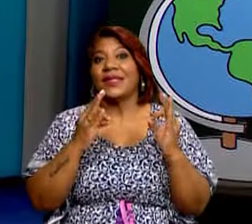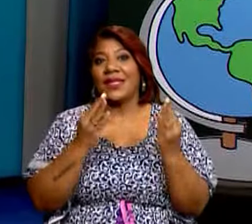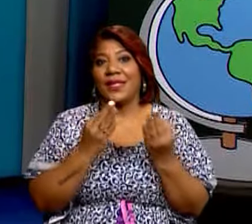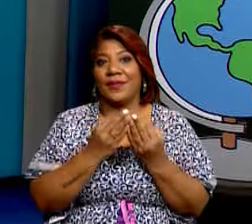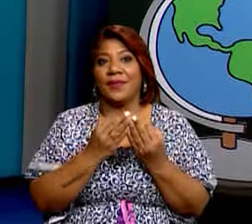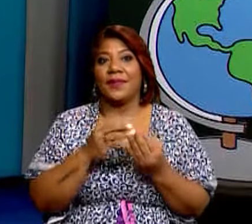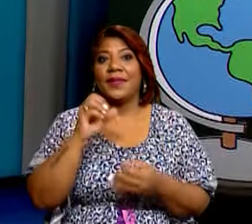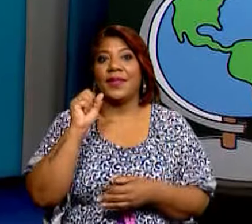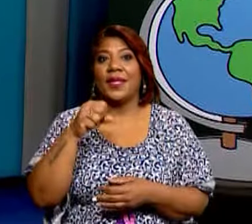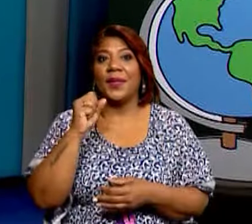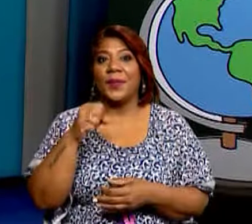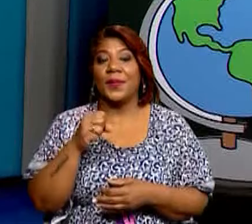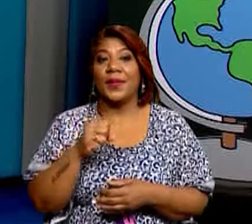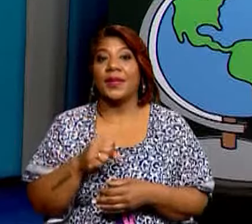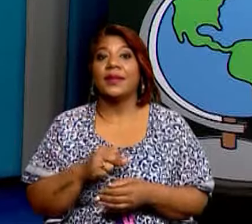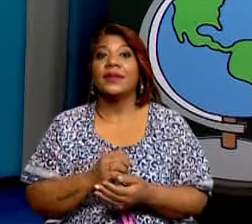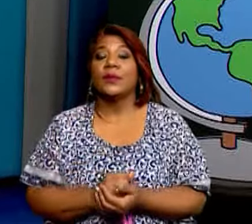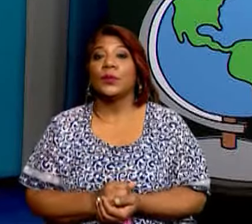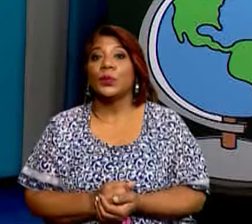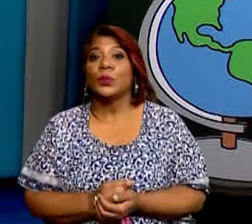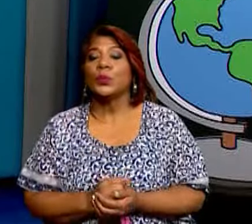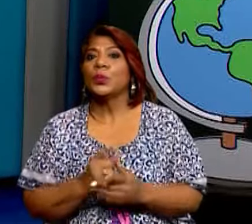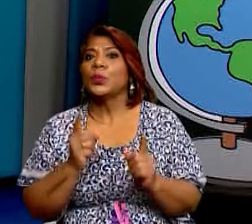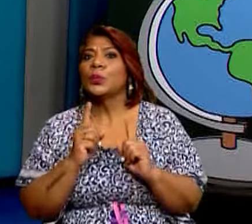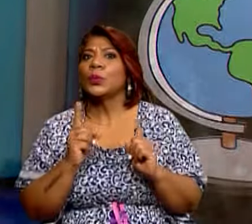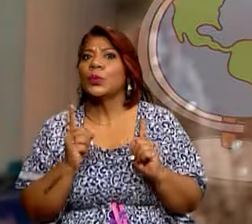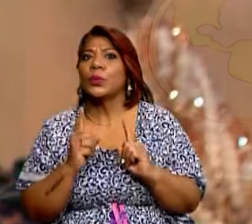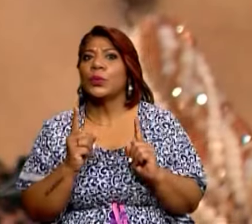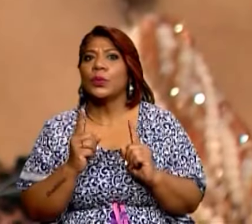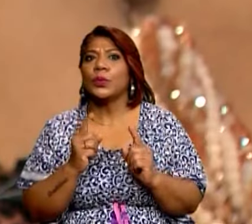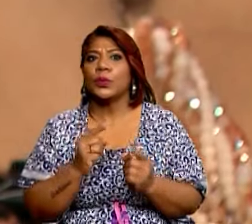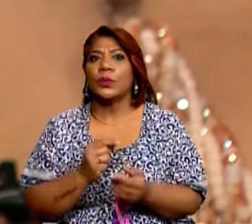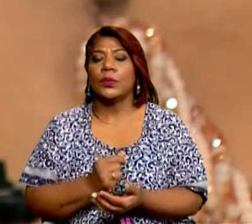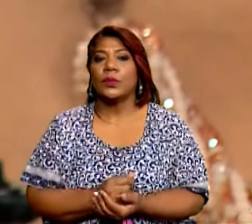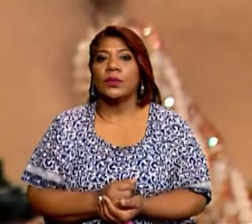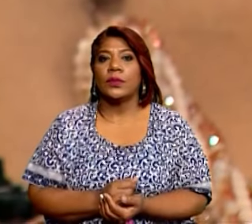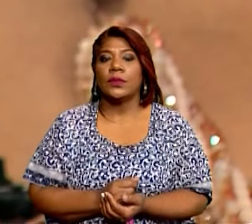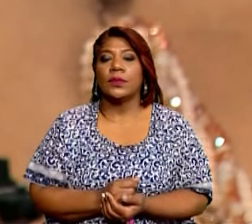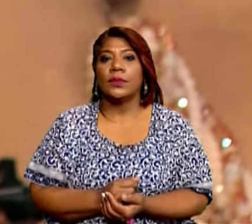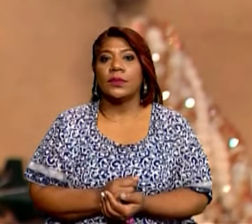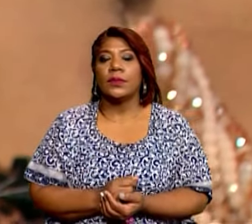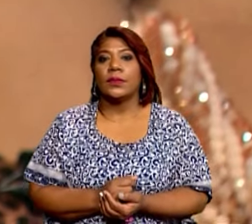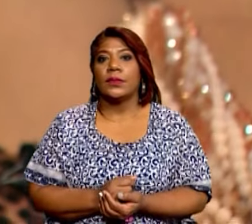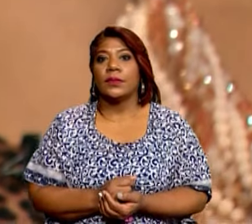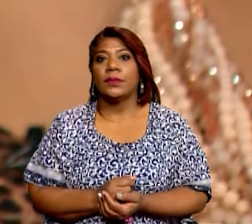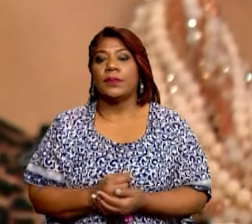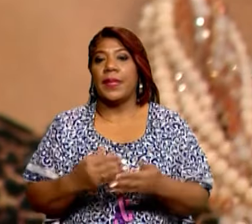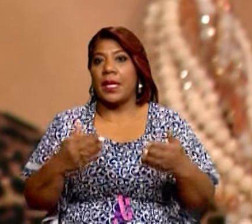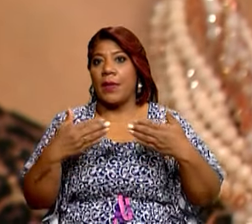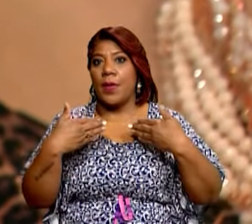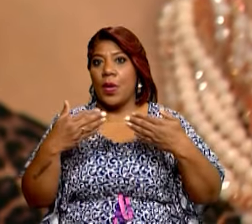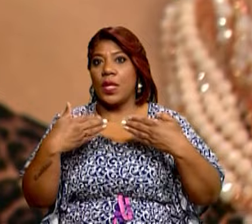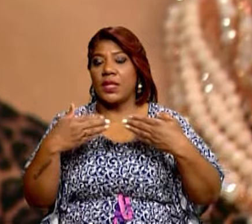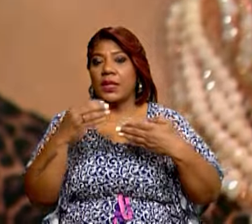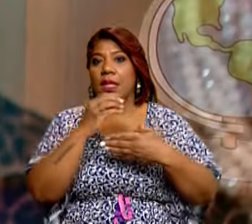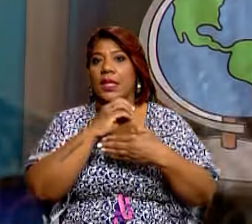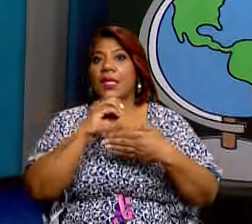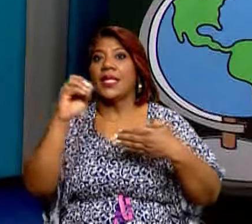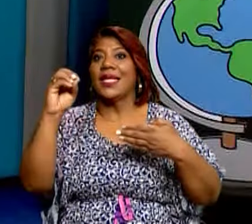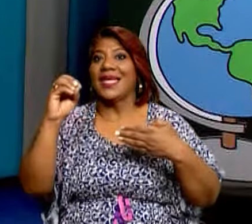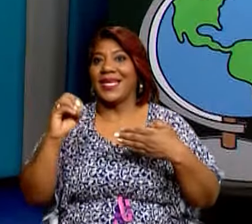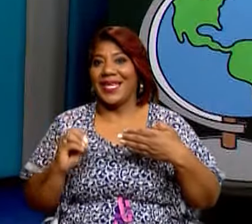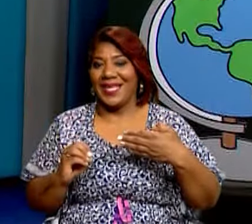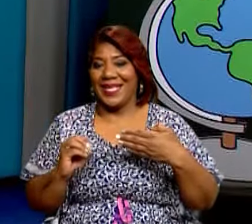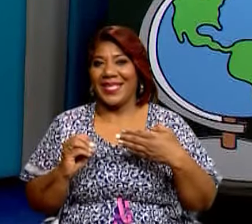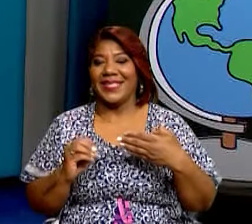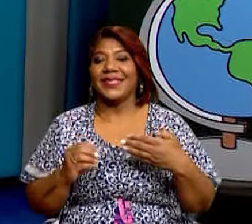participar. Y aquí tenemos una de la última provincia creada. ¿Cuál es esta provincia? La provincia de